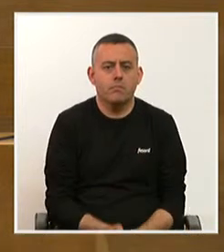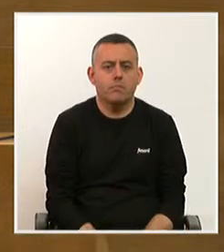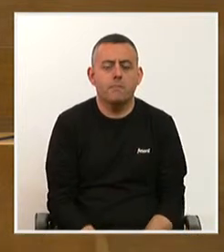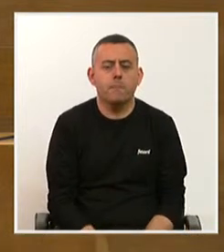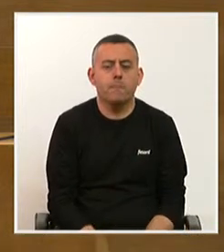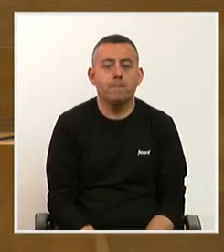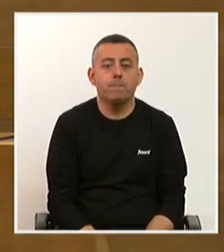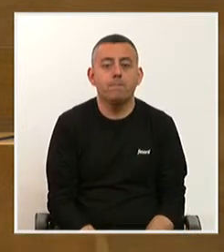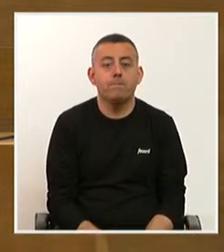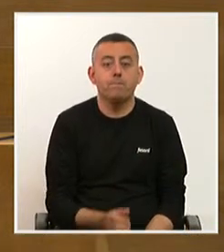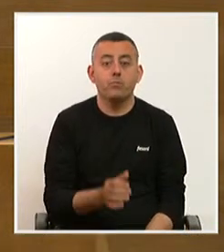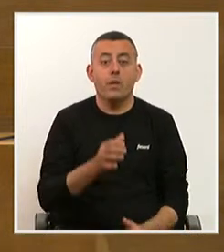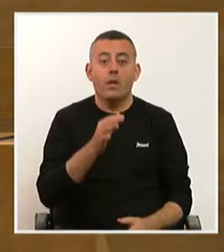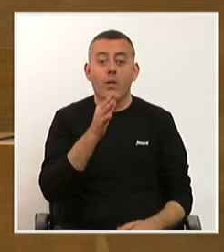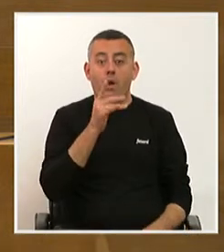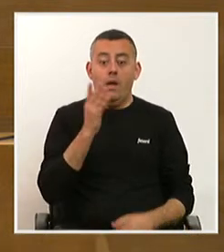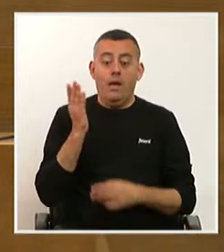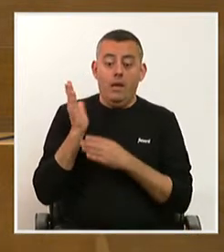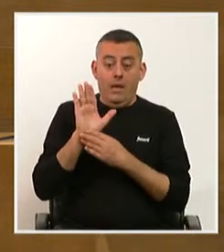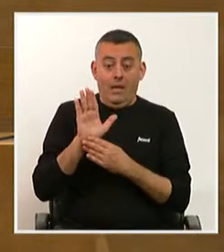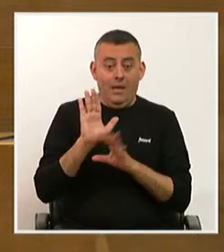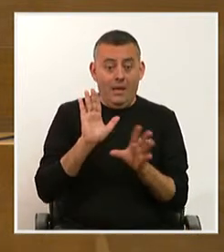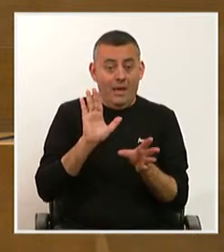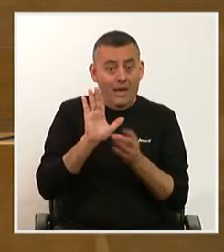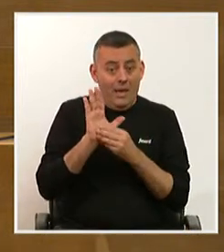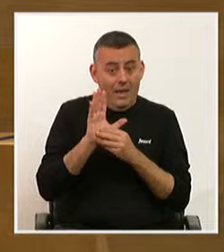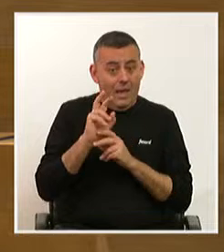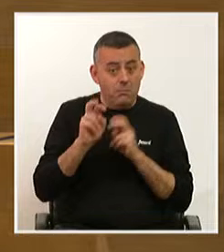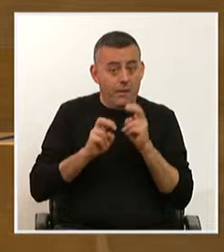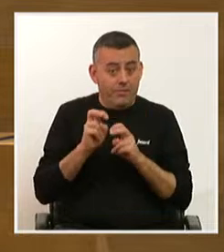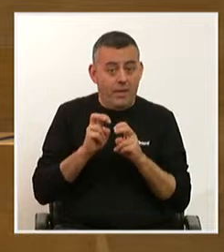para la aceptación o no de la de la